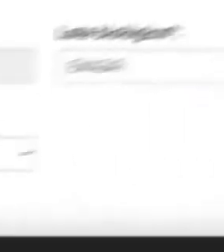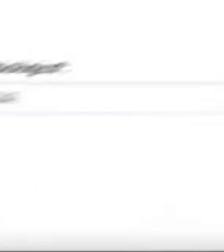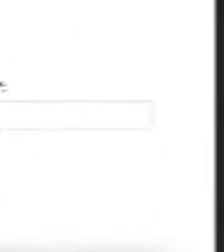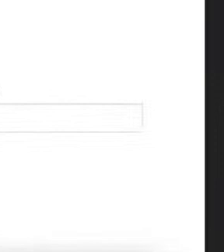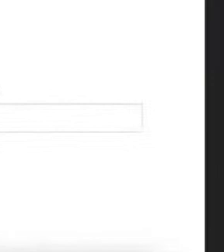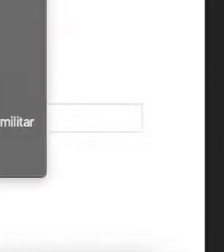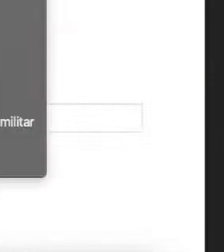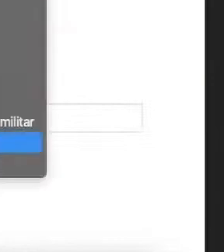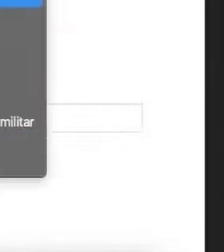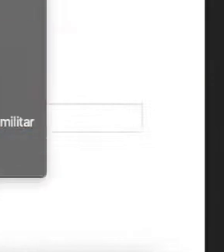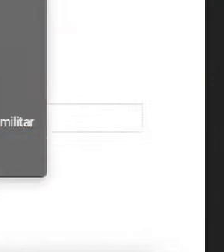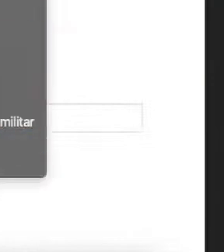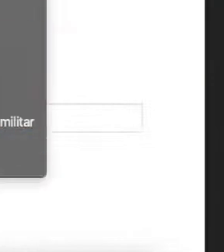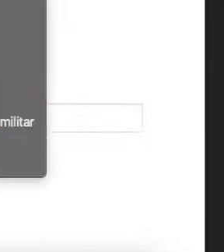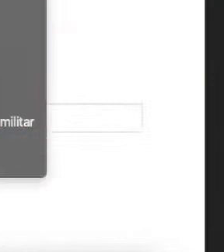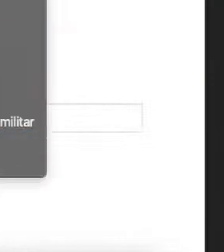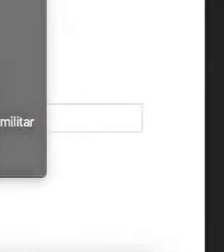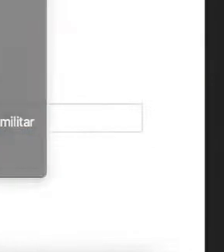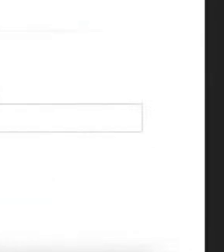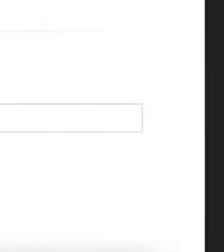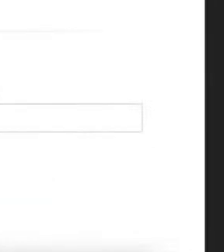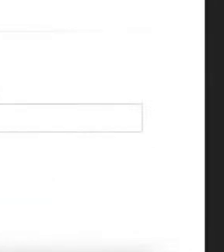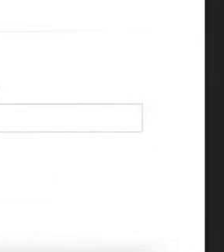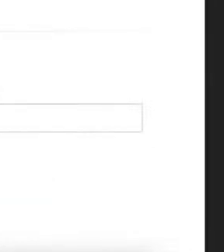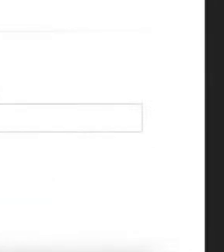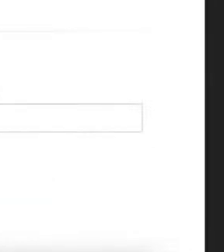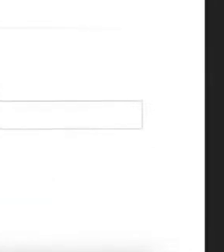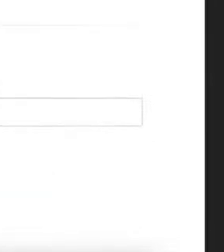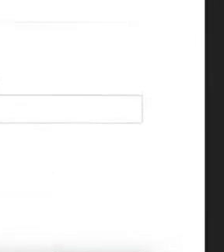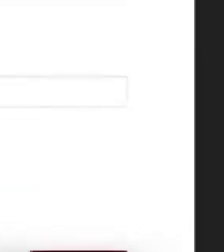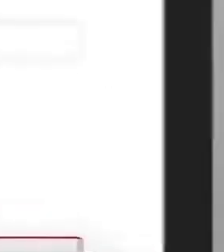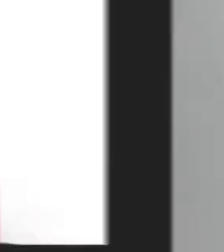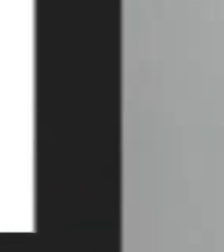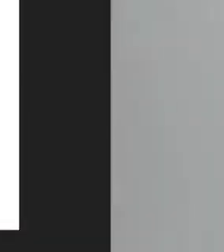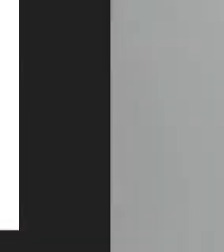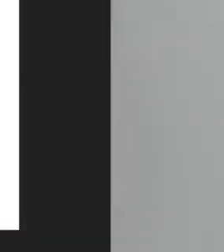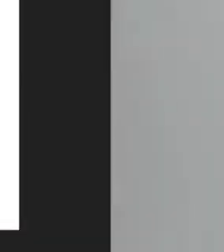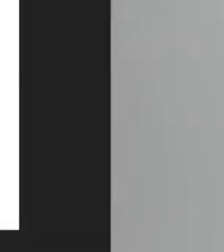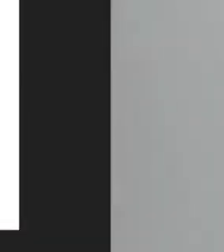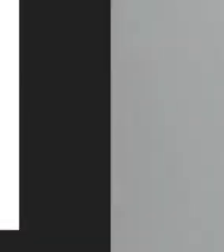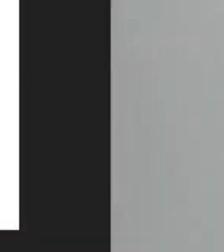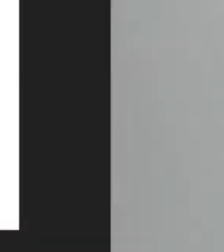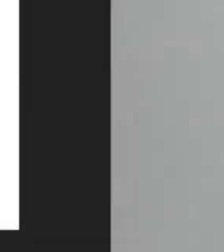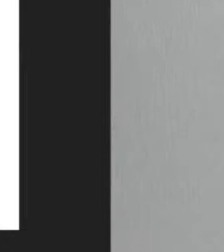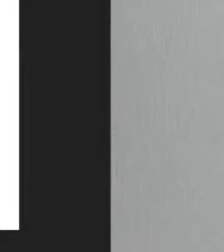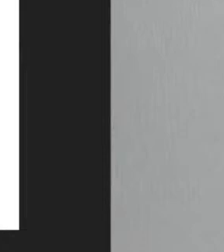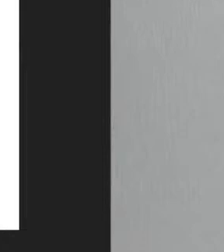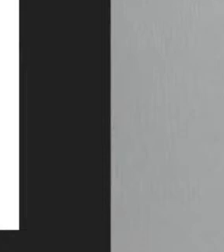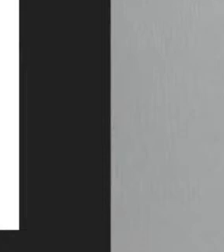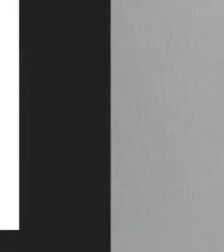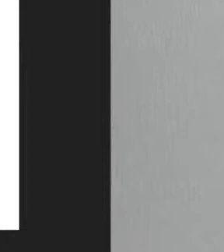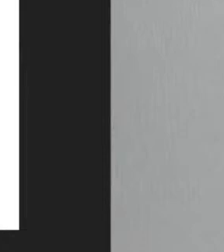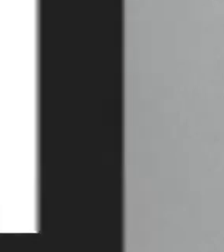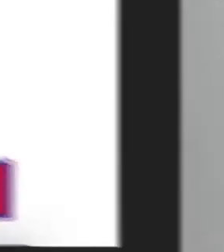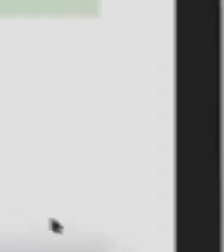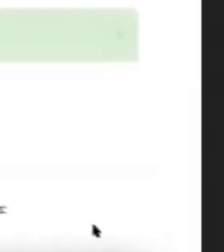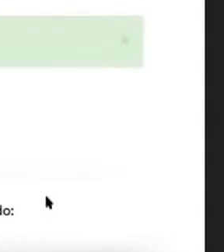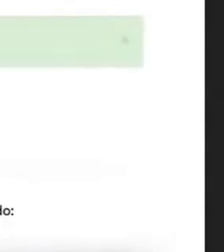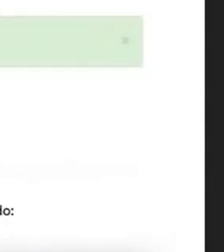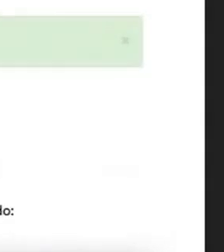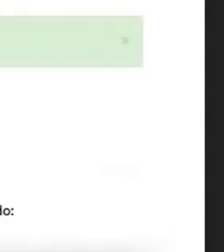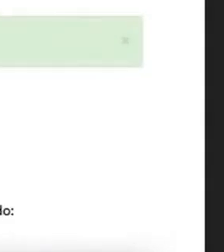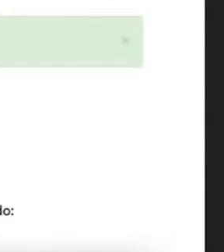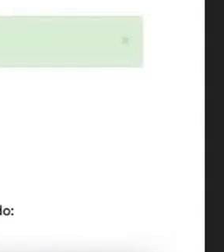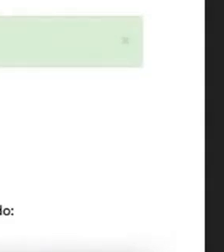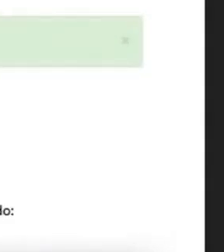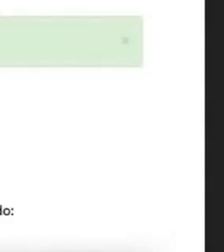así como el lugar donde fue aplicada la vacunación. Da clic en vacunar. El sistema muestra en pantalla un aviso